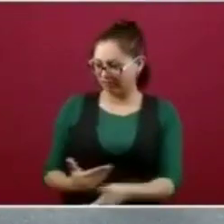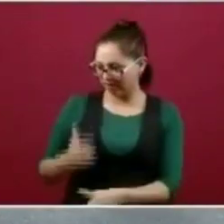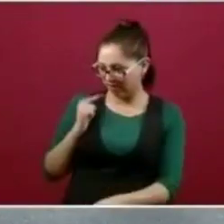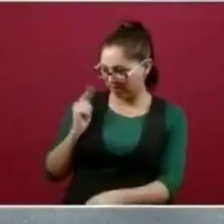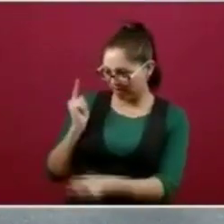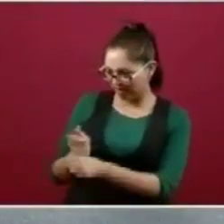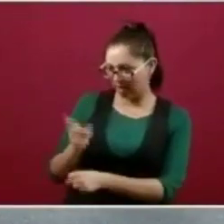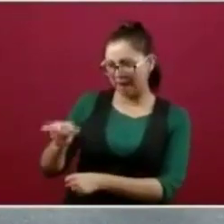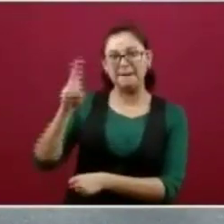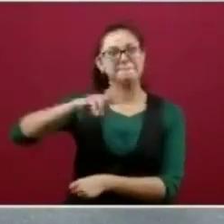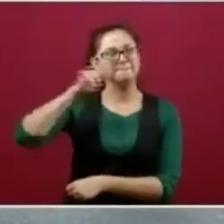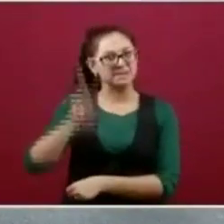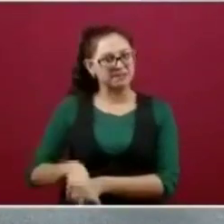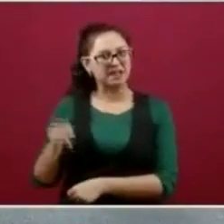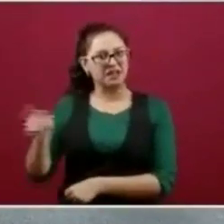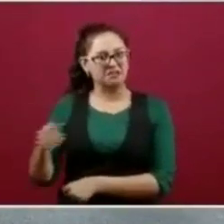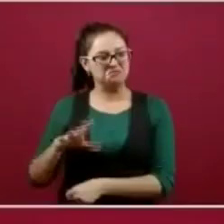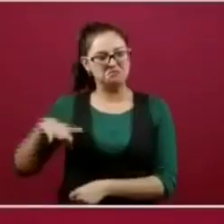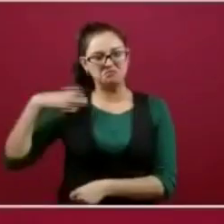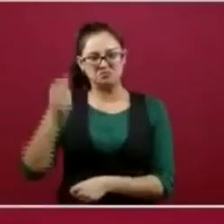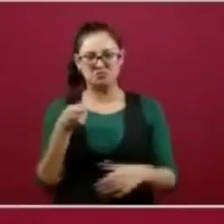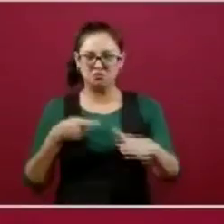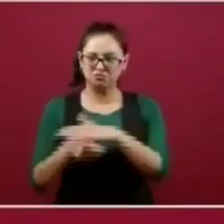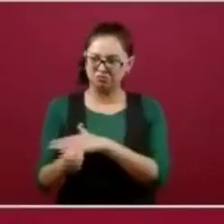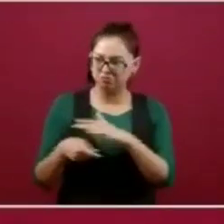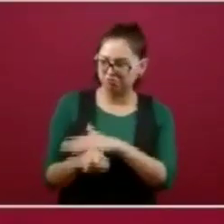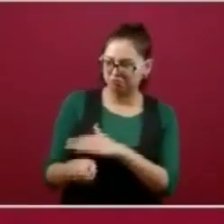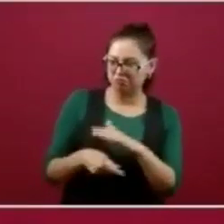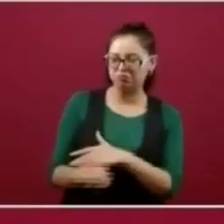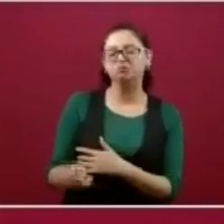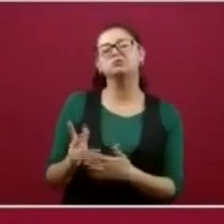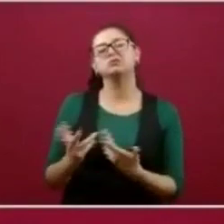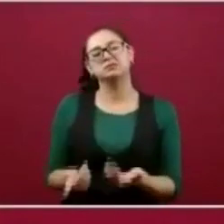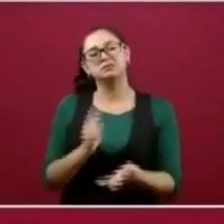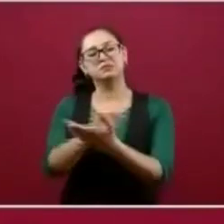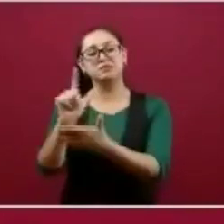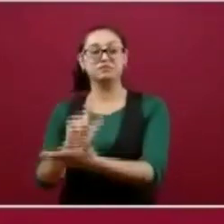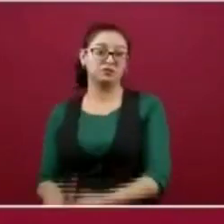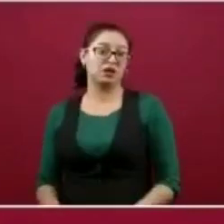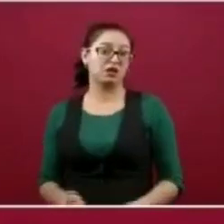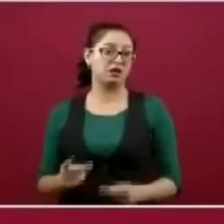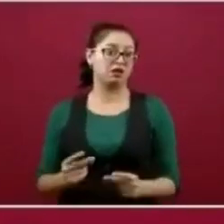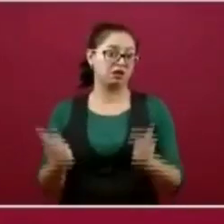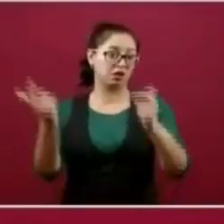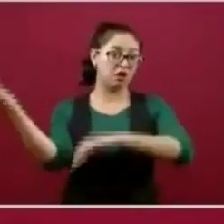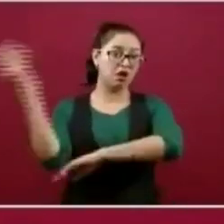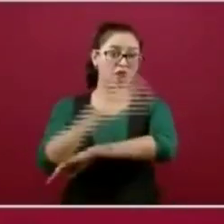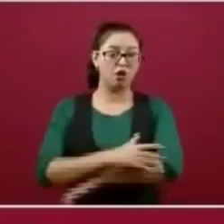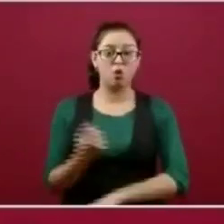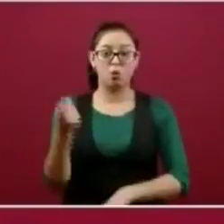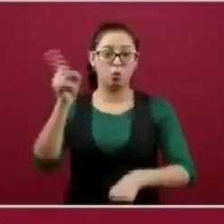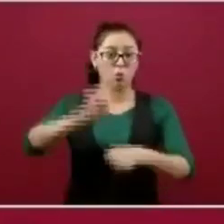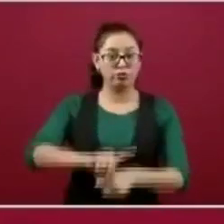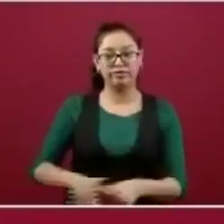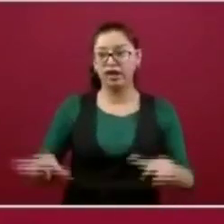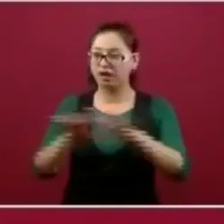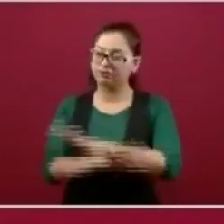extorsionando, y vamos a ir limpiando el instituto. No lo podemos hacer de la noche a la mañana, pero tenemos